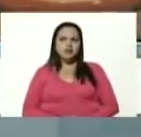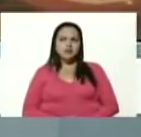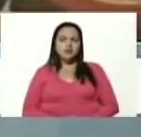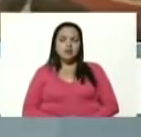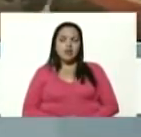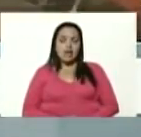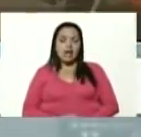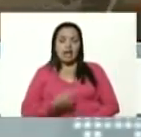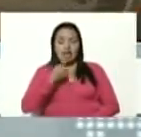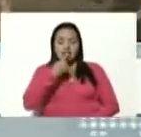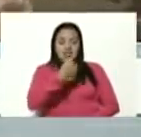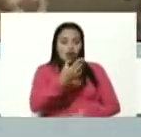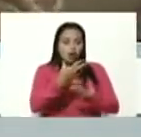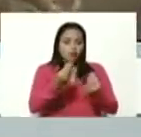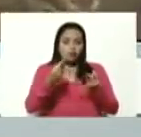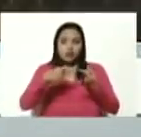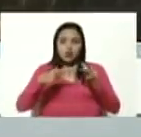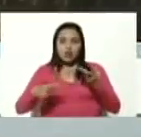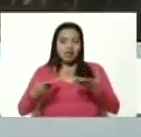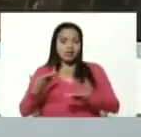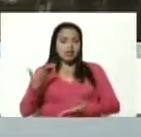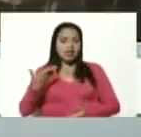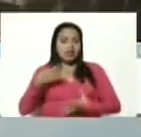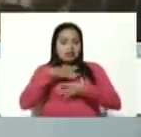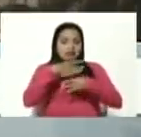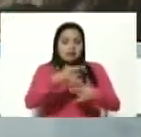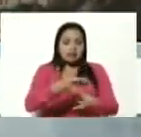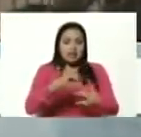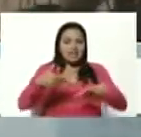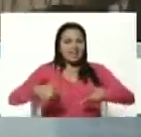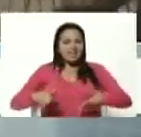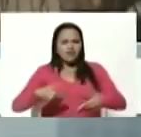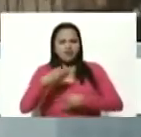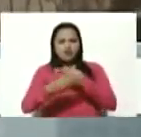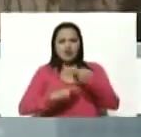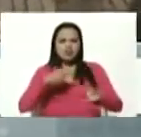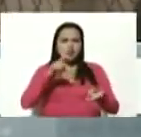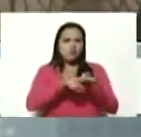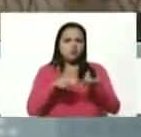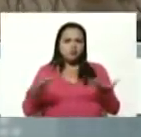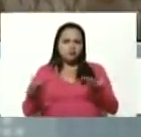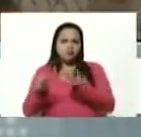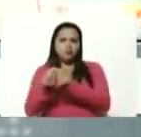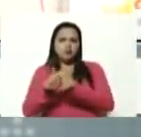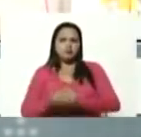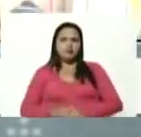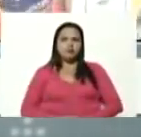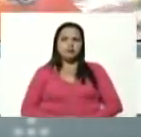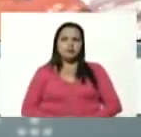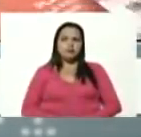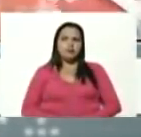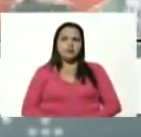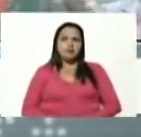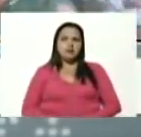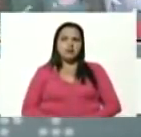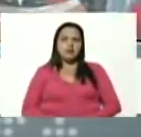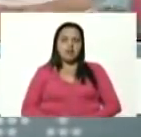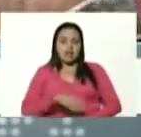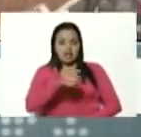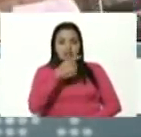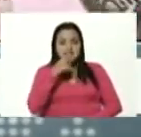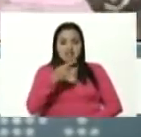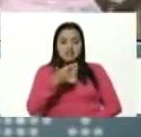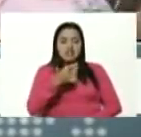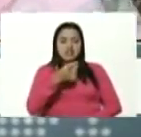interesantes. Bueno, el esfuerzo que ellos hacen, ella y su esposo, Pero dijo, fíjate, estábamos haciendo salsa y